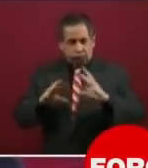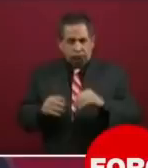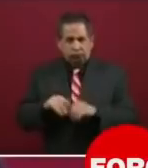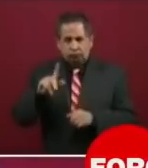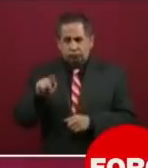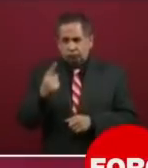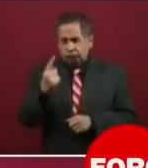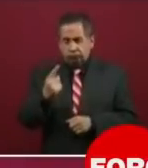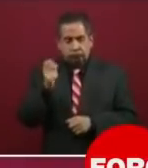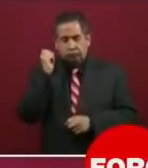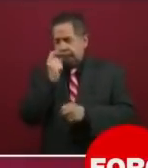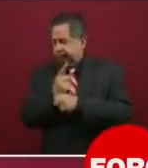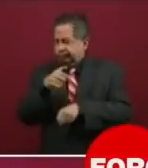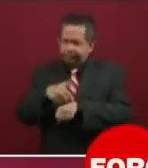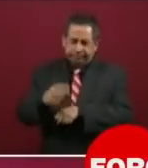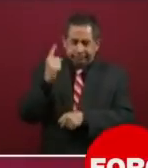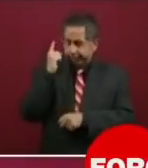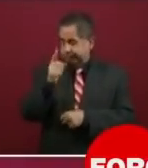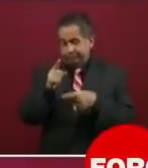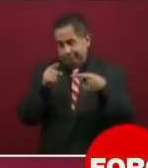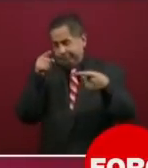y la número 1